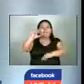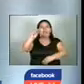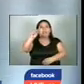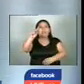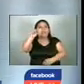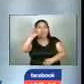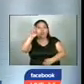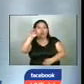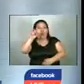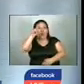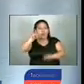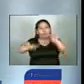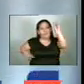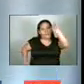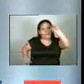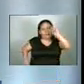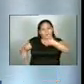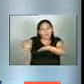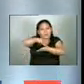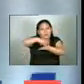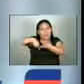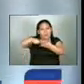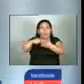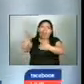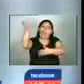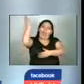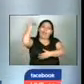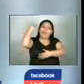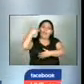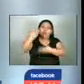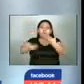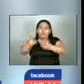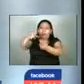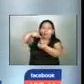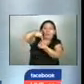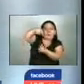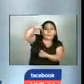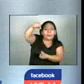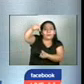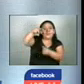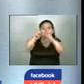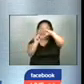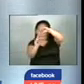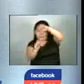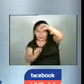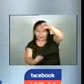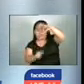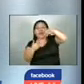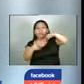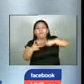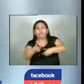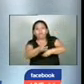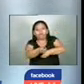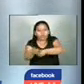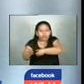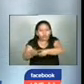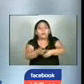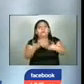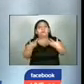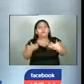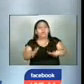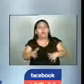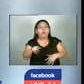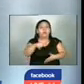la novena calle Poniente y la novena avenida Sur. Esto en San Salvador. Las unidades del cuerpo de bomberos seccional